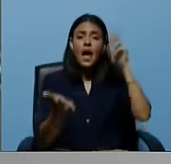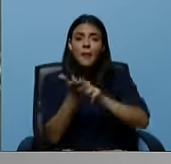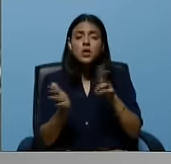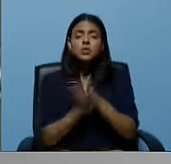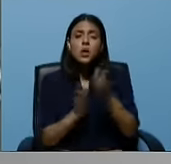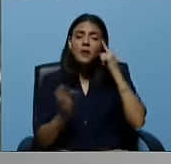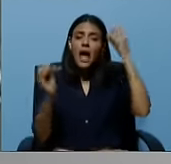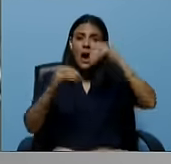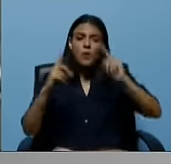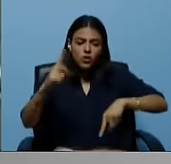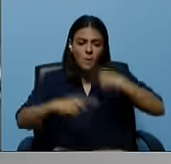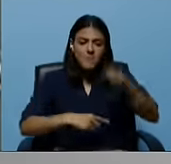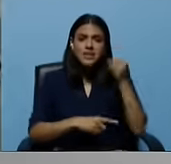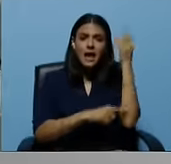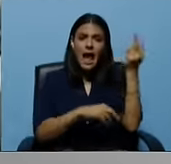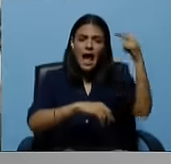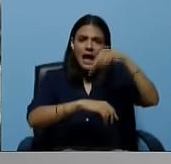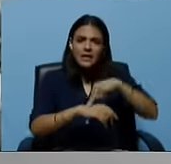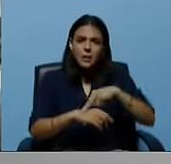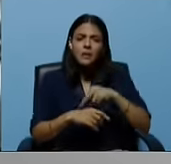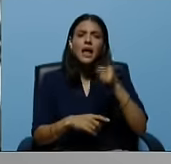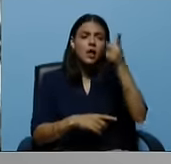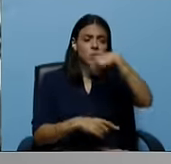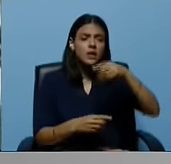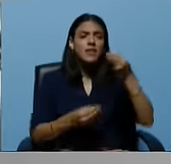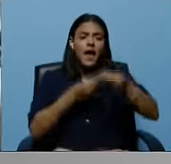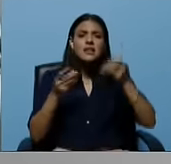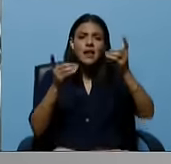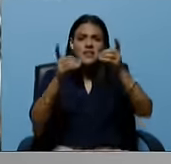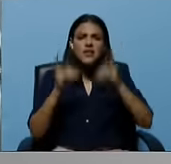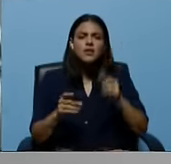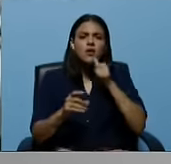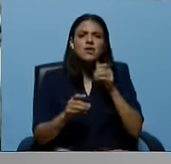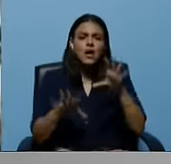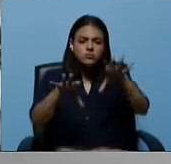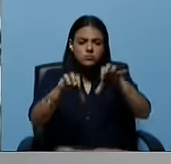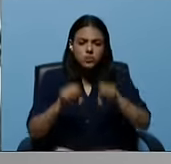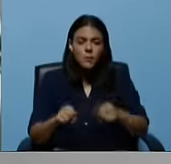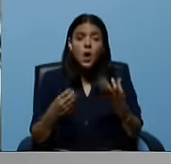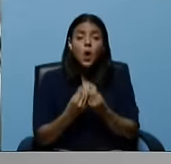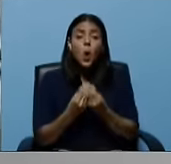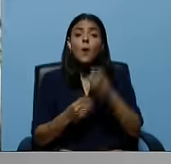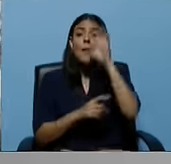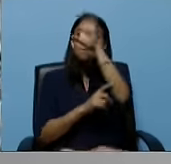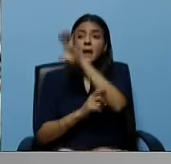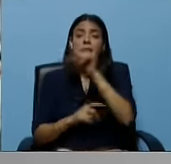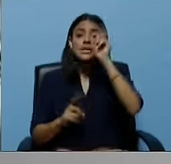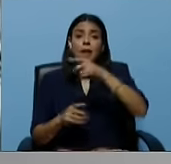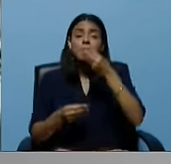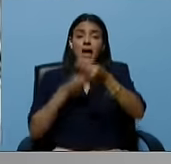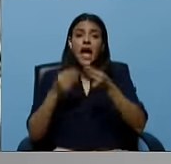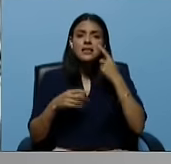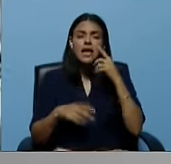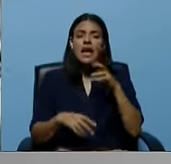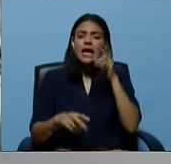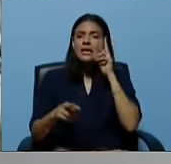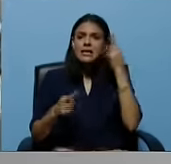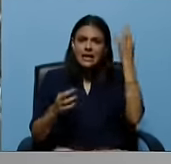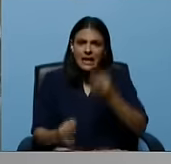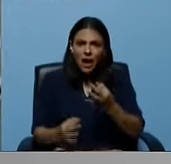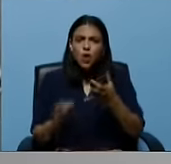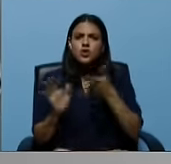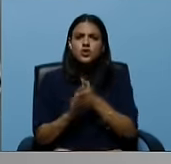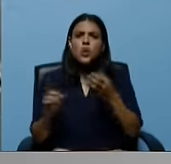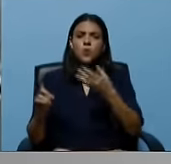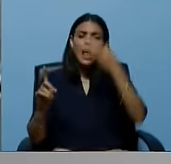mañana que usted está señalando también, ¿estas decisiones también se van a tomar con los países que también tomen estas decisiones de reconocer a González Urrutia